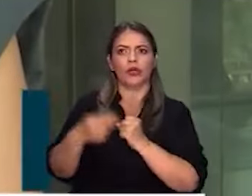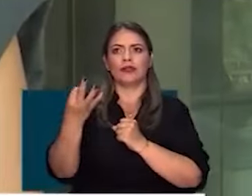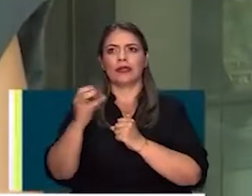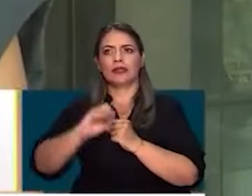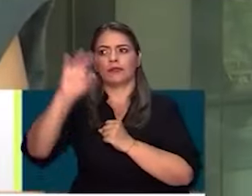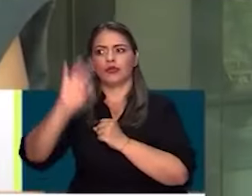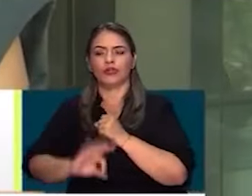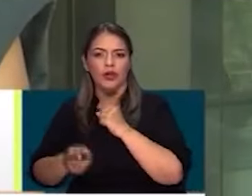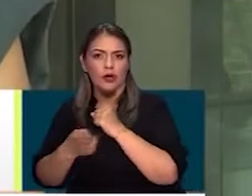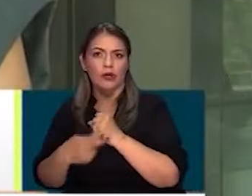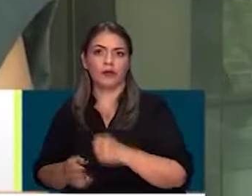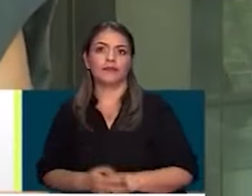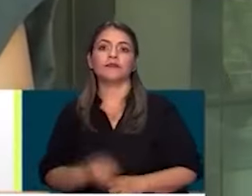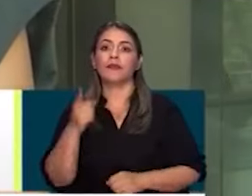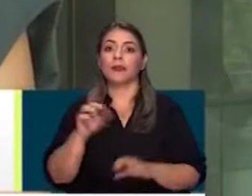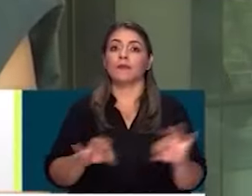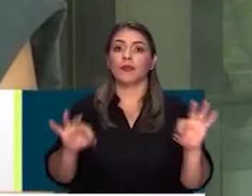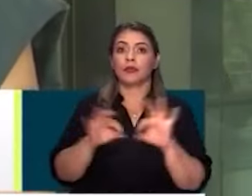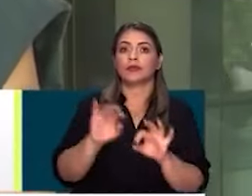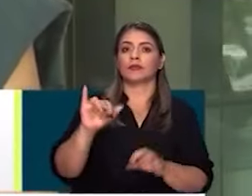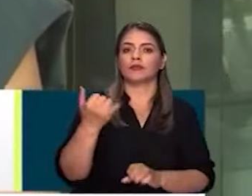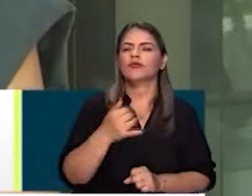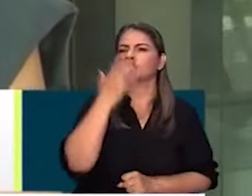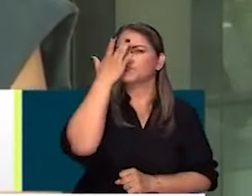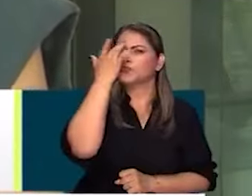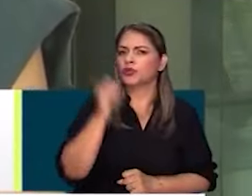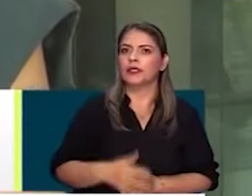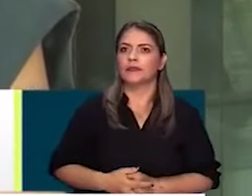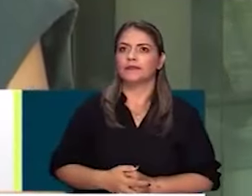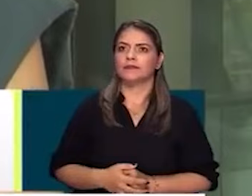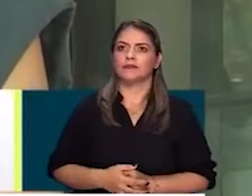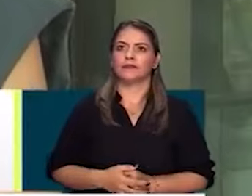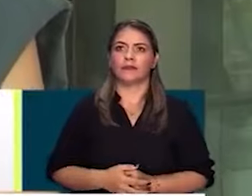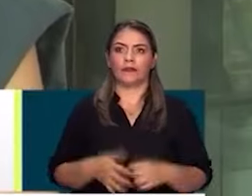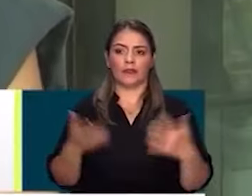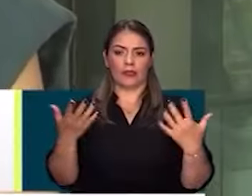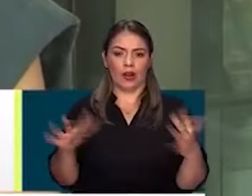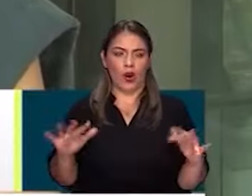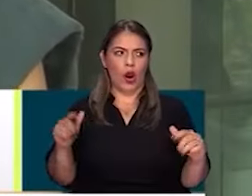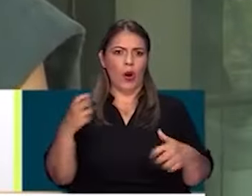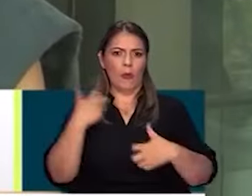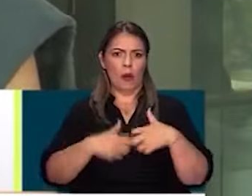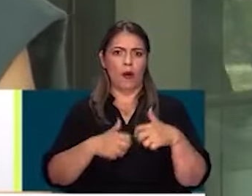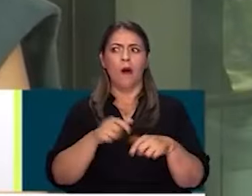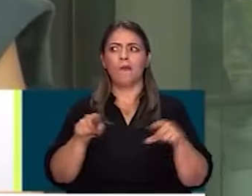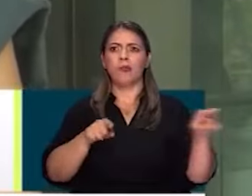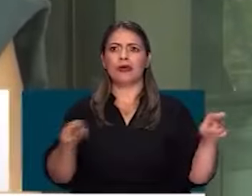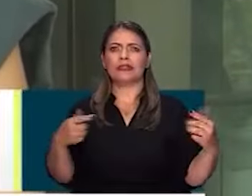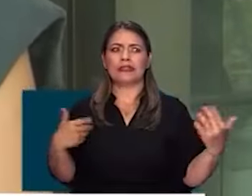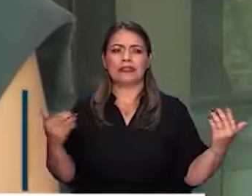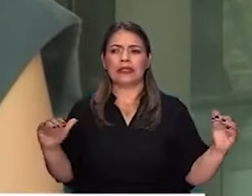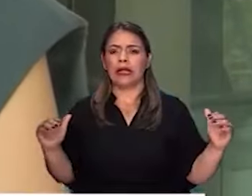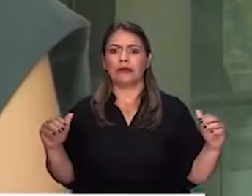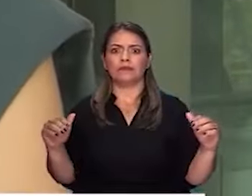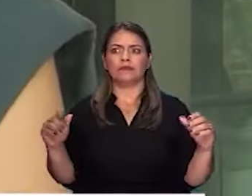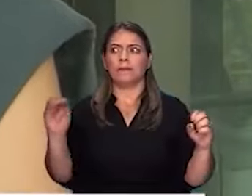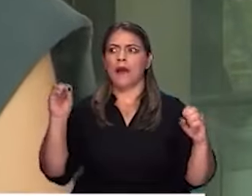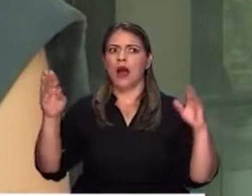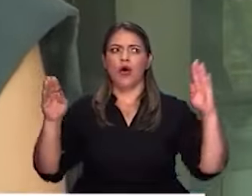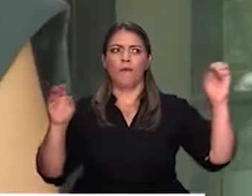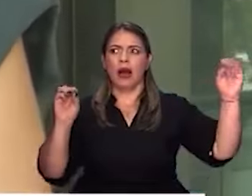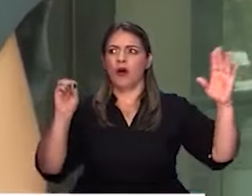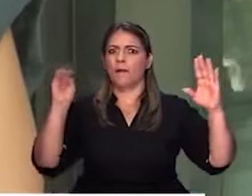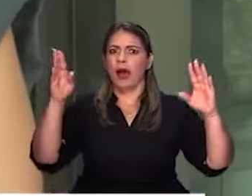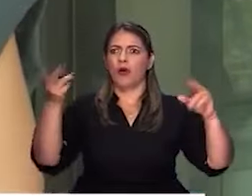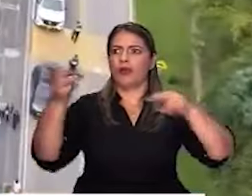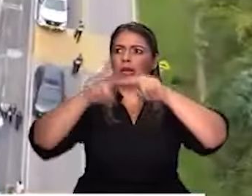porque digamos que estamos en una coyuntura que hoy eh debería Pues motivarnos a todos a a comprar vivienda o o hacer pues como